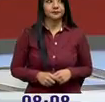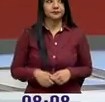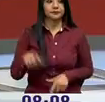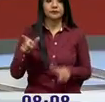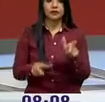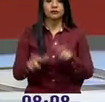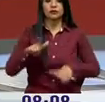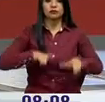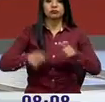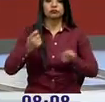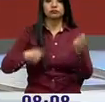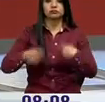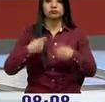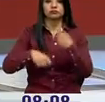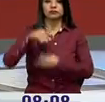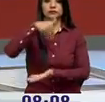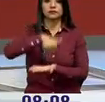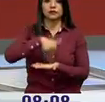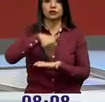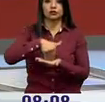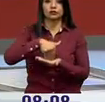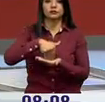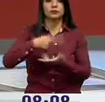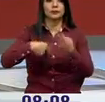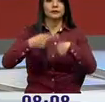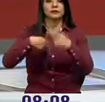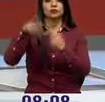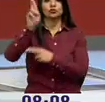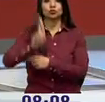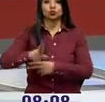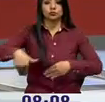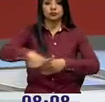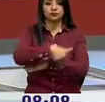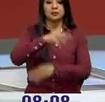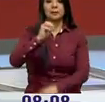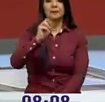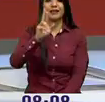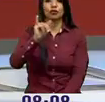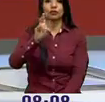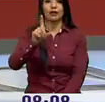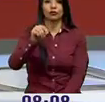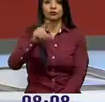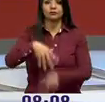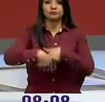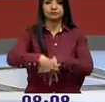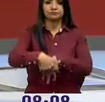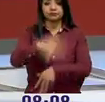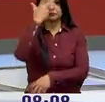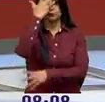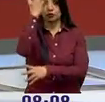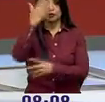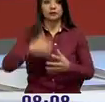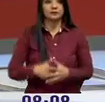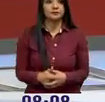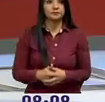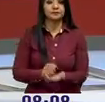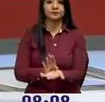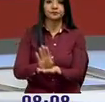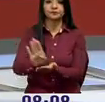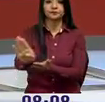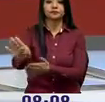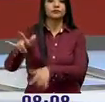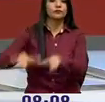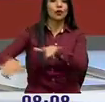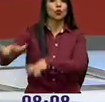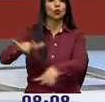flores del centro comercial popular del sureste está ubicado en la vena maldonado realizaron un plantón saben por qué rechazo a las